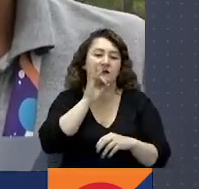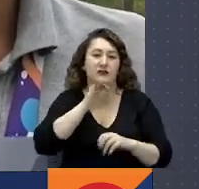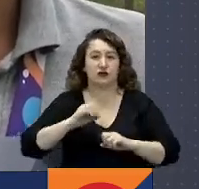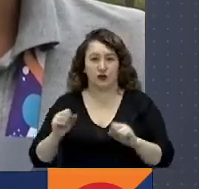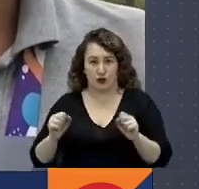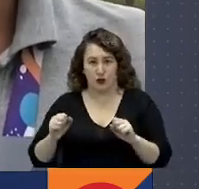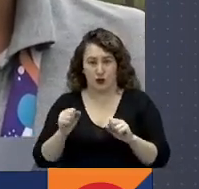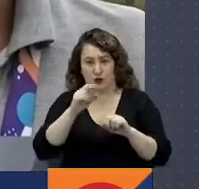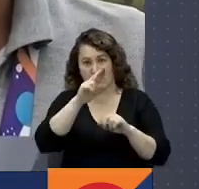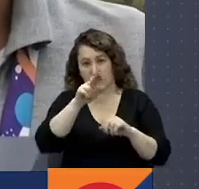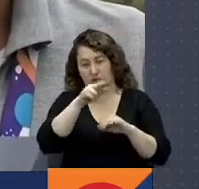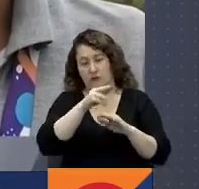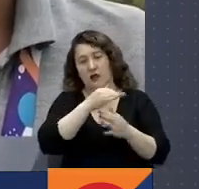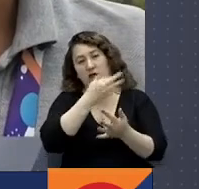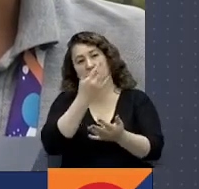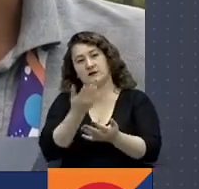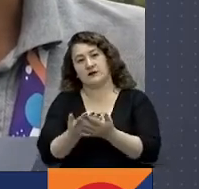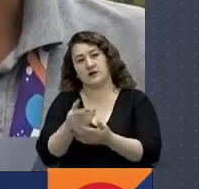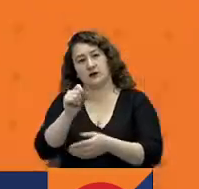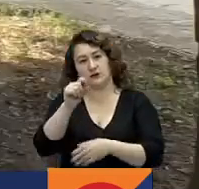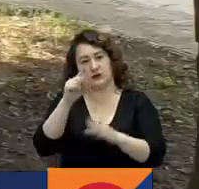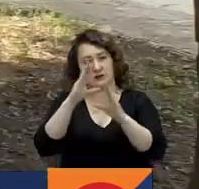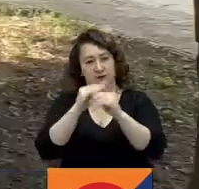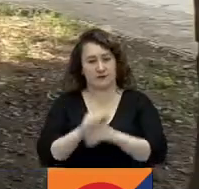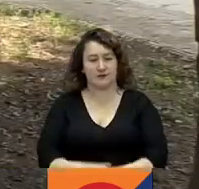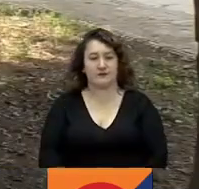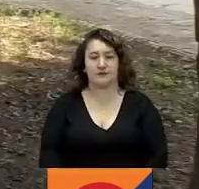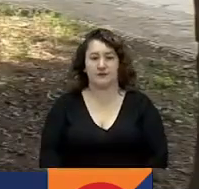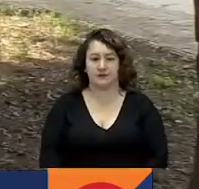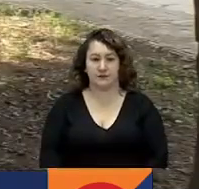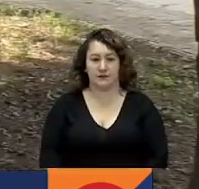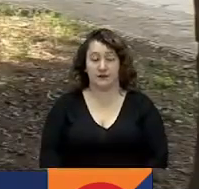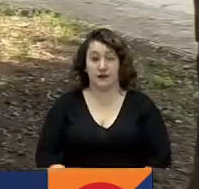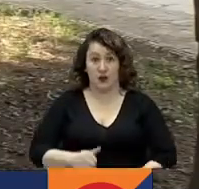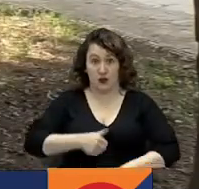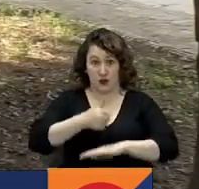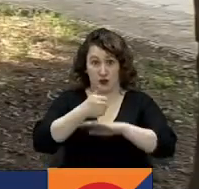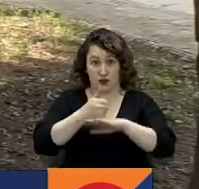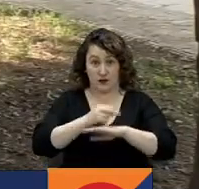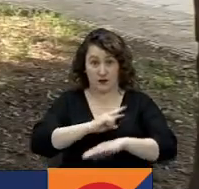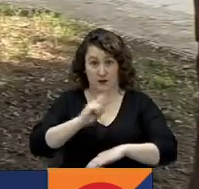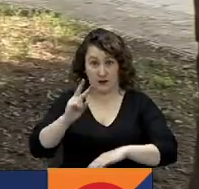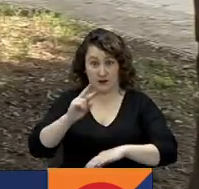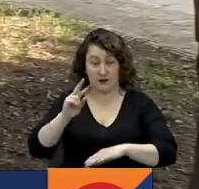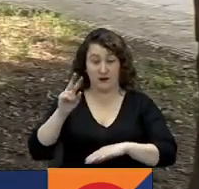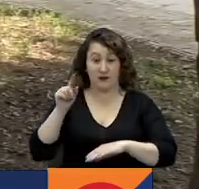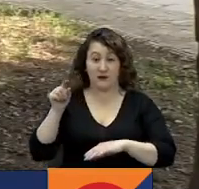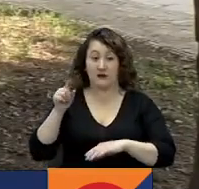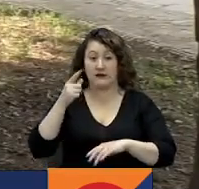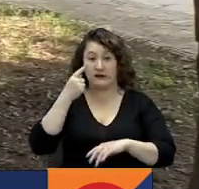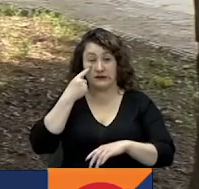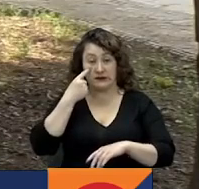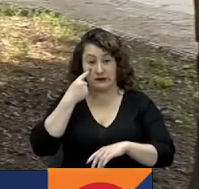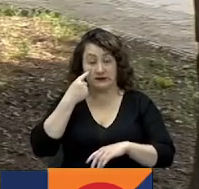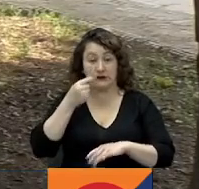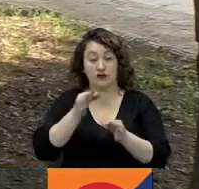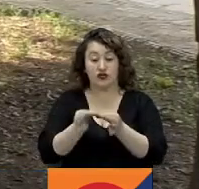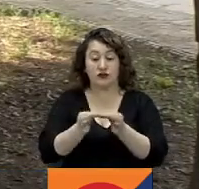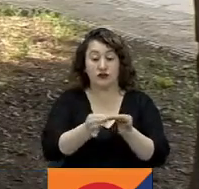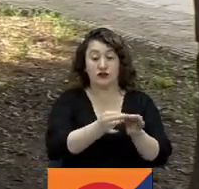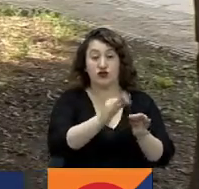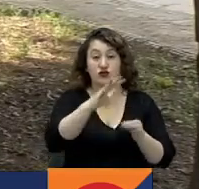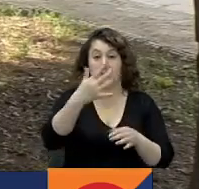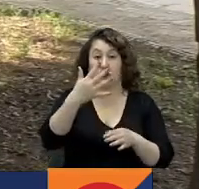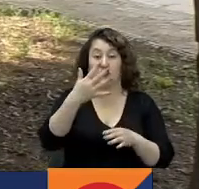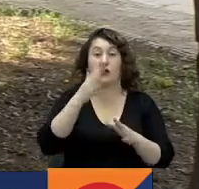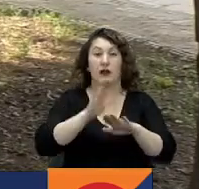Villavicencio-Bogotá e irá hasta las 11 de la noche. Las autoridades del departamento del Valle prestan principal atención a 5 municipios que se encuentran en